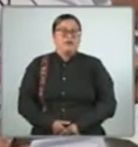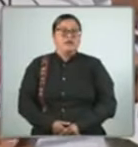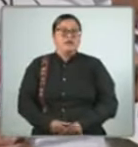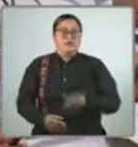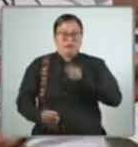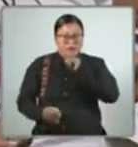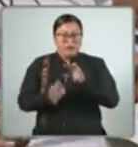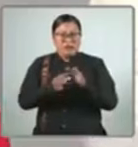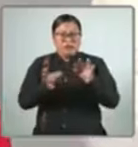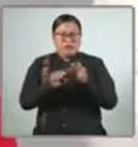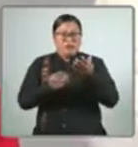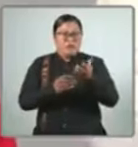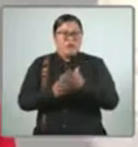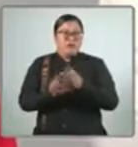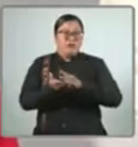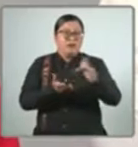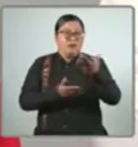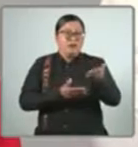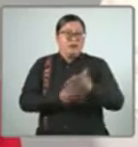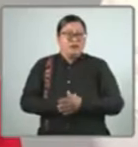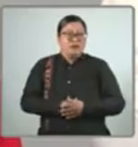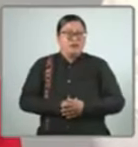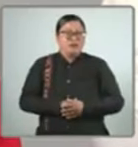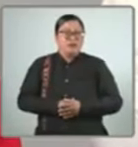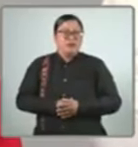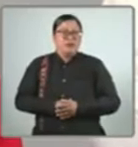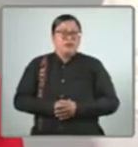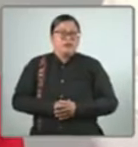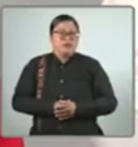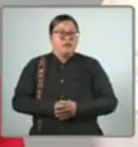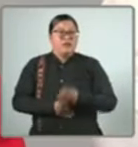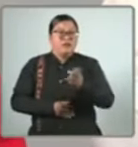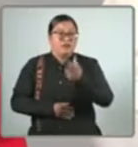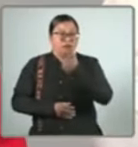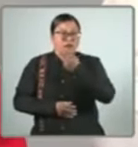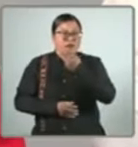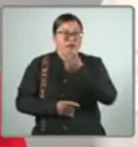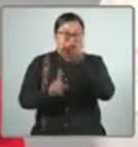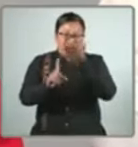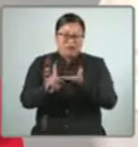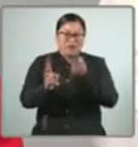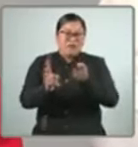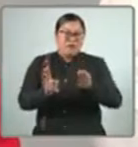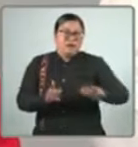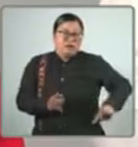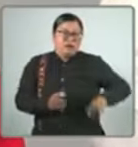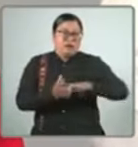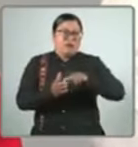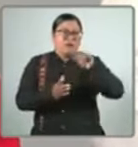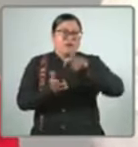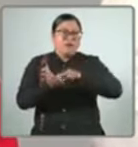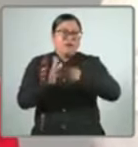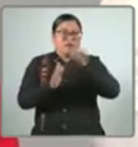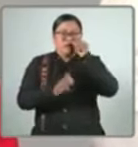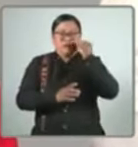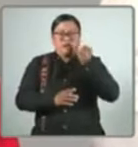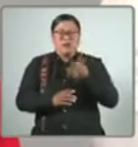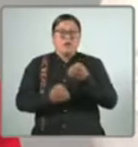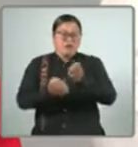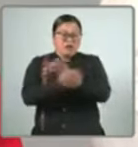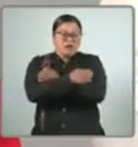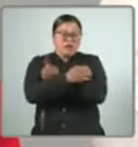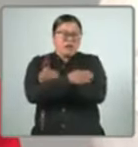que tenemos, gracias a ese hombre visionario que tenemos como gobernador, el ingeniero Salomón Jara Cruz, hoy la educación